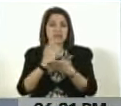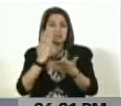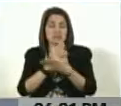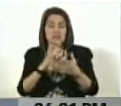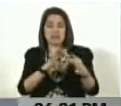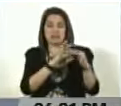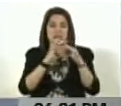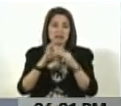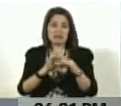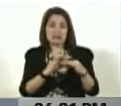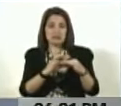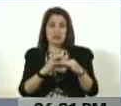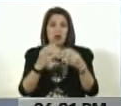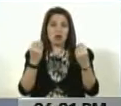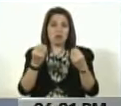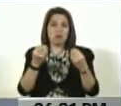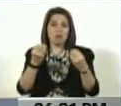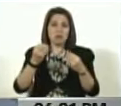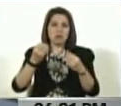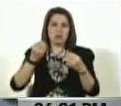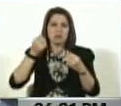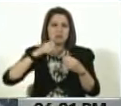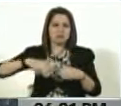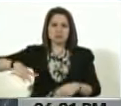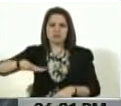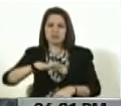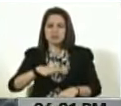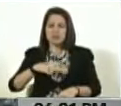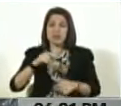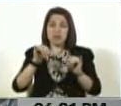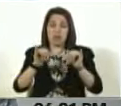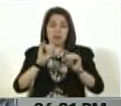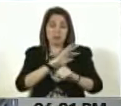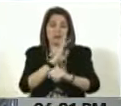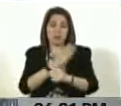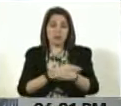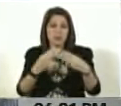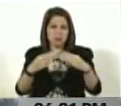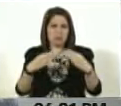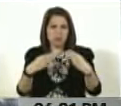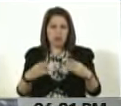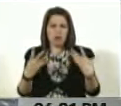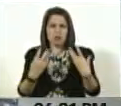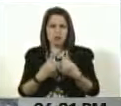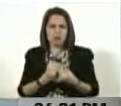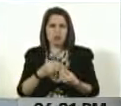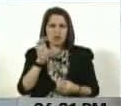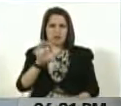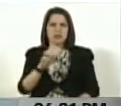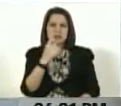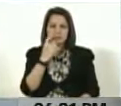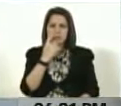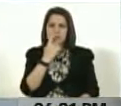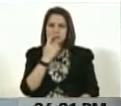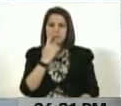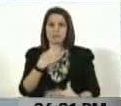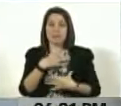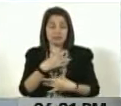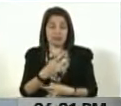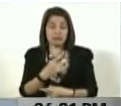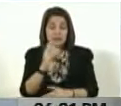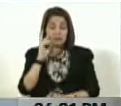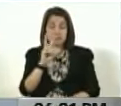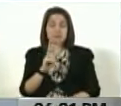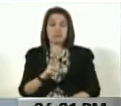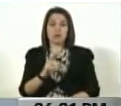imperialismo norteamericano. Y a eso debe apuntar el Estado ahora. A eso debe apuntar el Estado y el poder popular de la mano con el Estado. Hay algo muy interesante. Vamos a realizar una pausa. Dejo